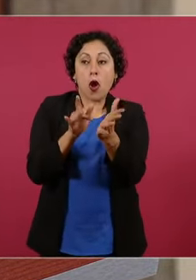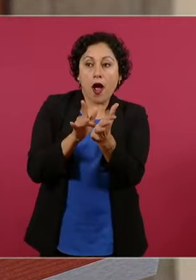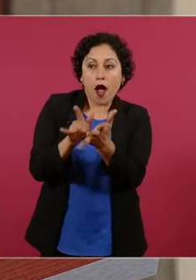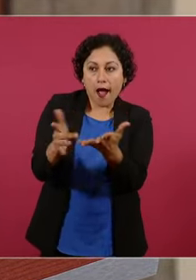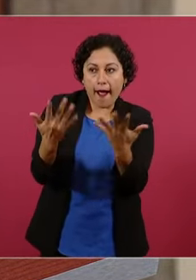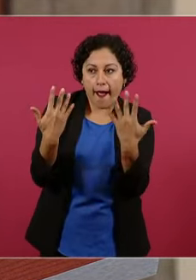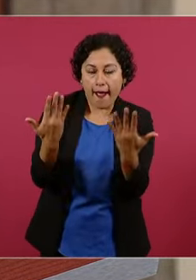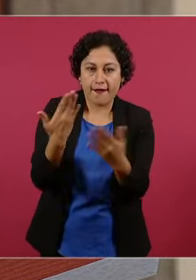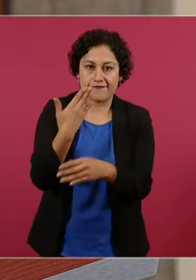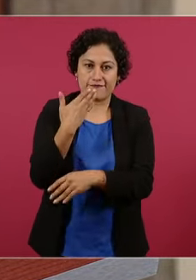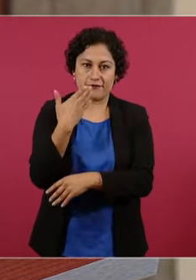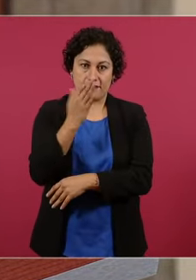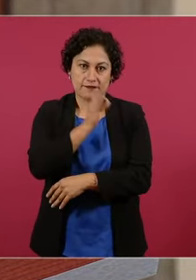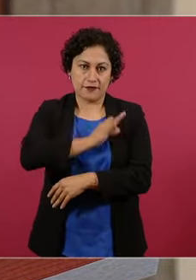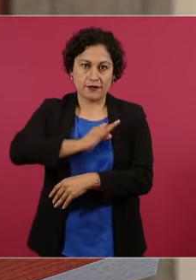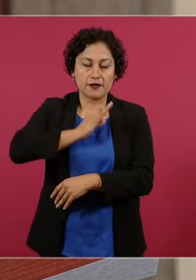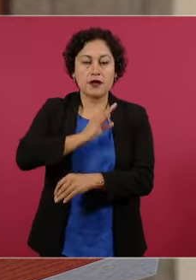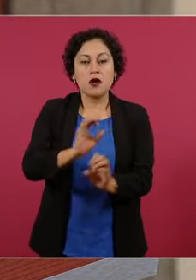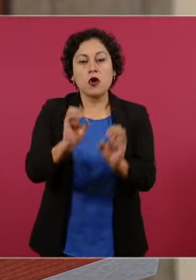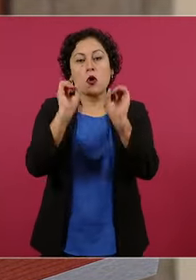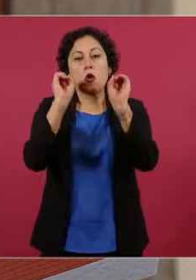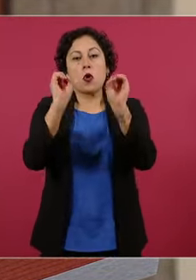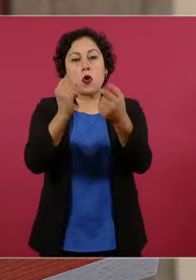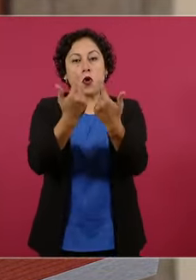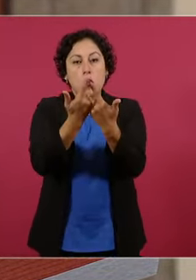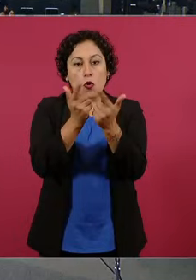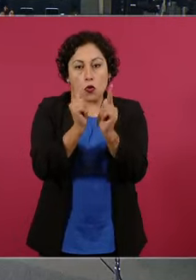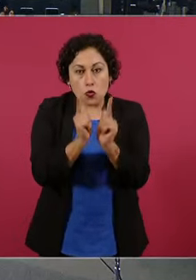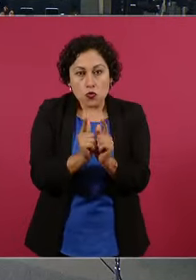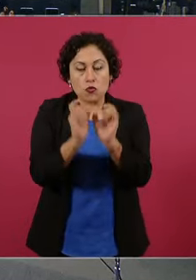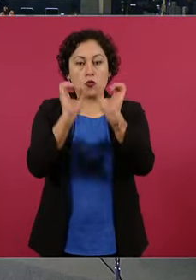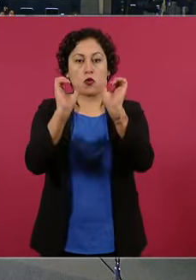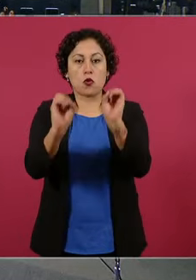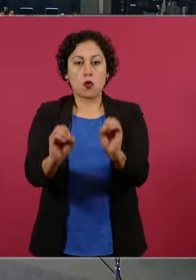atacar a una candidatura, partido político o coalición.